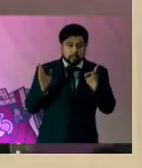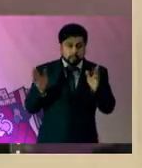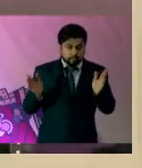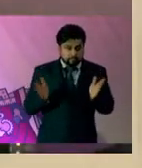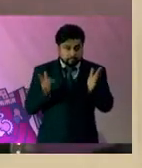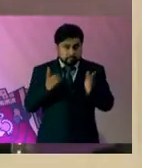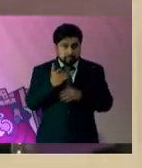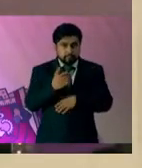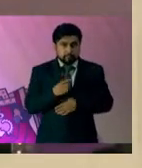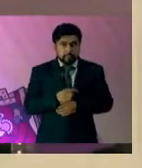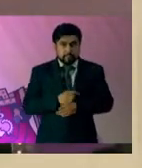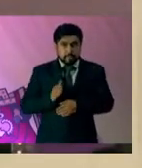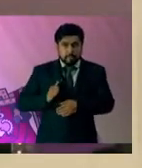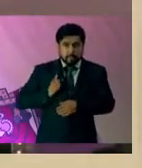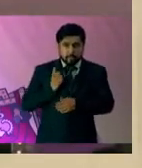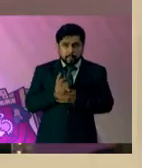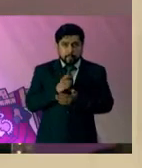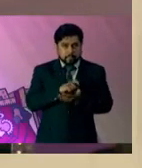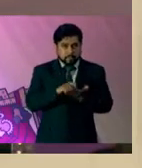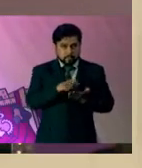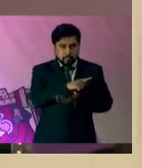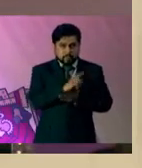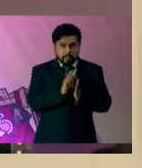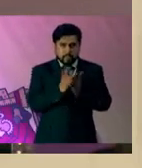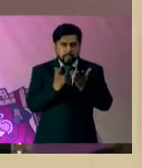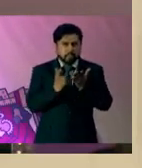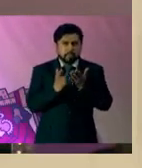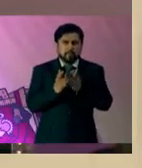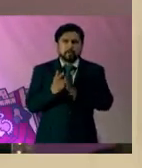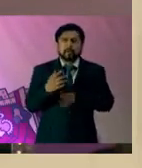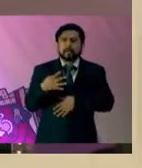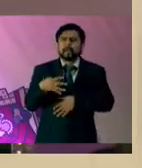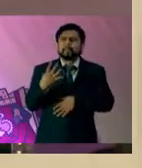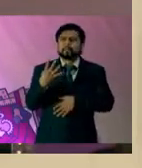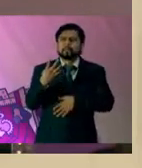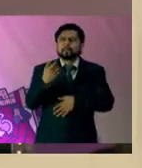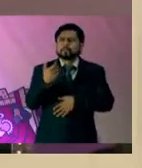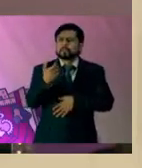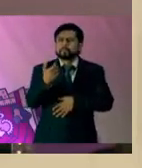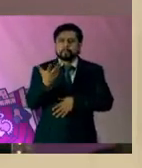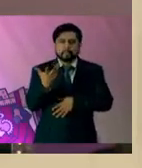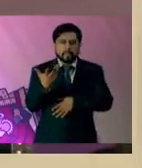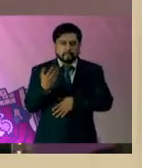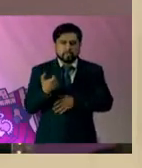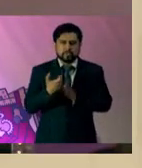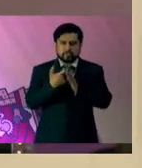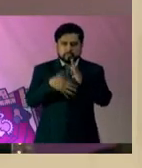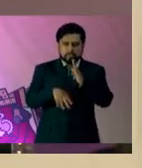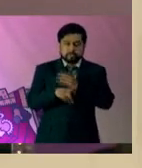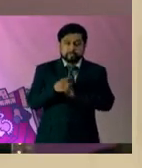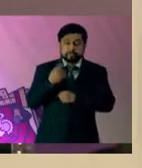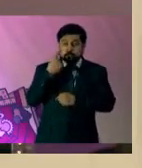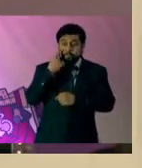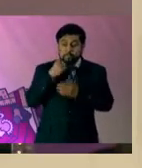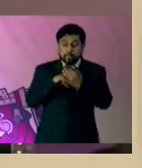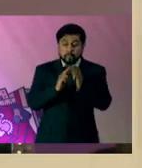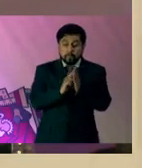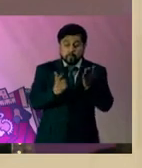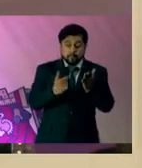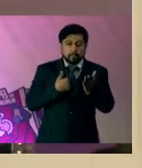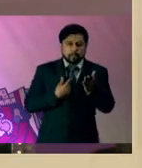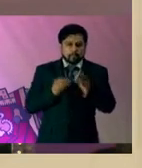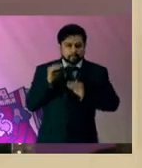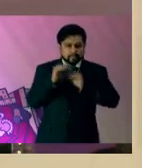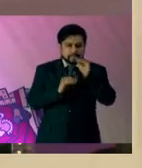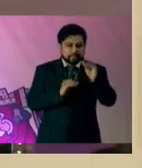pero lo primero que hace es un retrato redondito genial magistral me parece